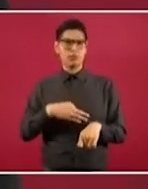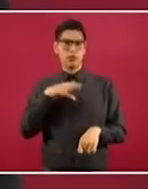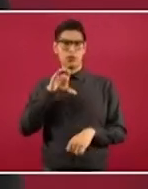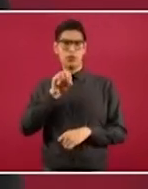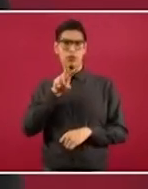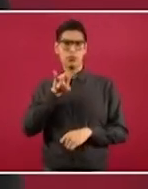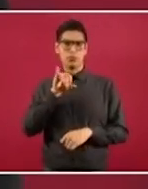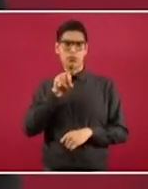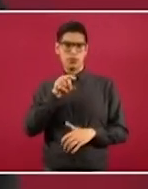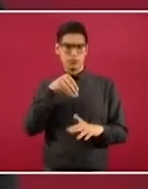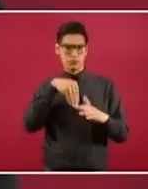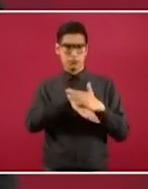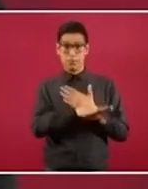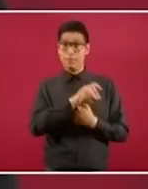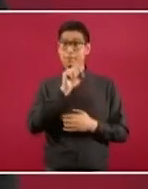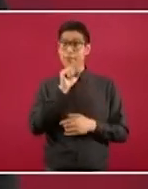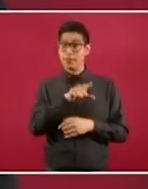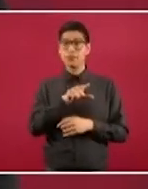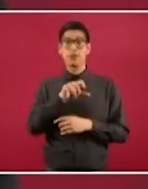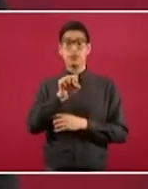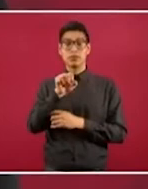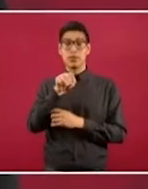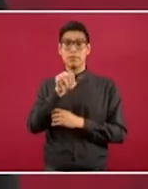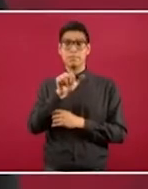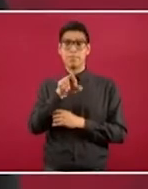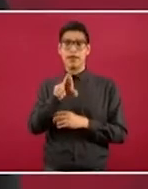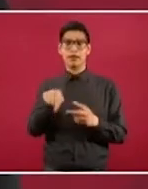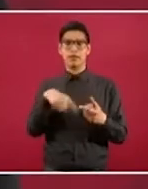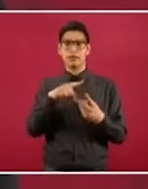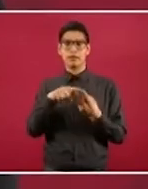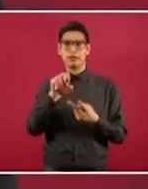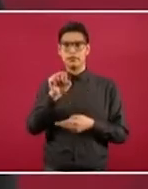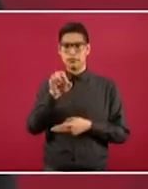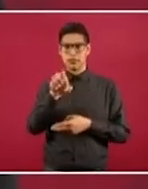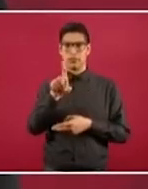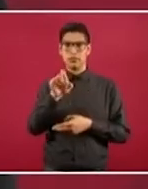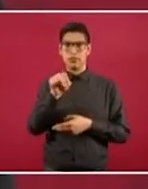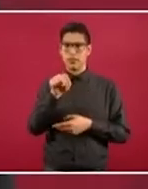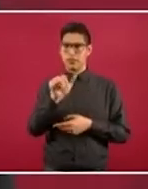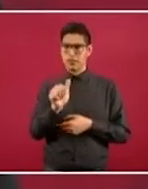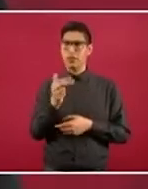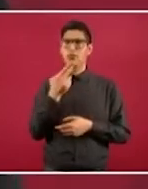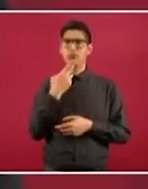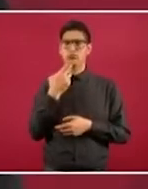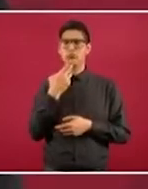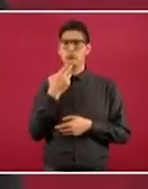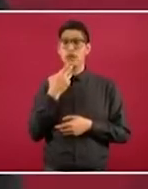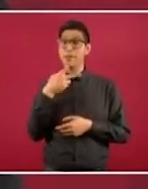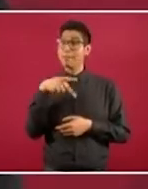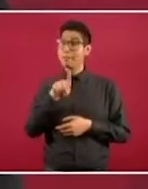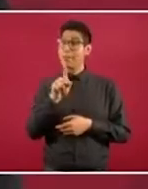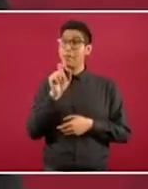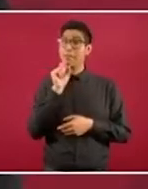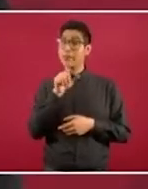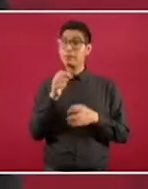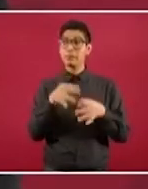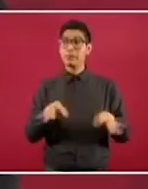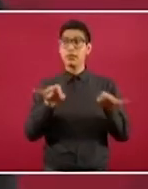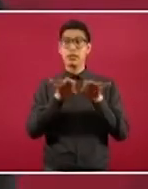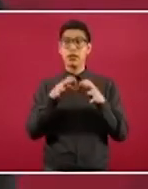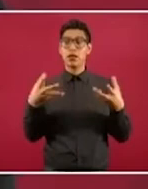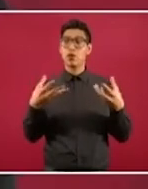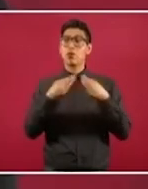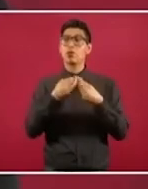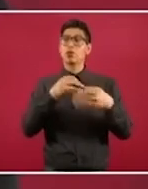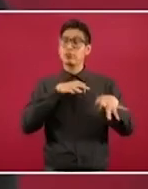la Secretaría de Marina. Pero de todas formas se está haciendo un trabajo coordinado entre la Secretaría de Salud,